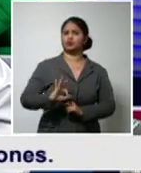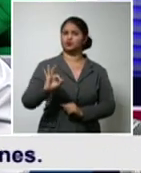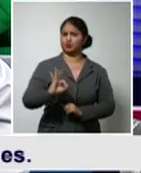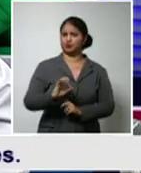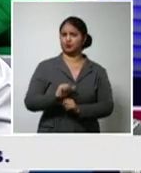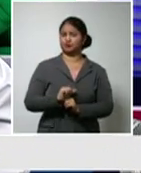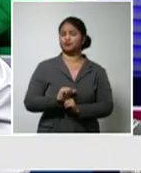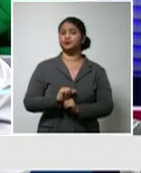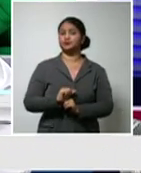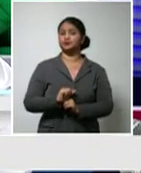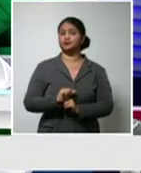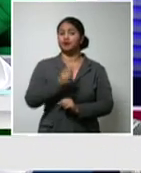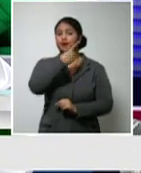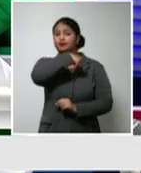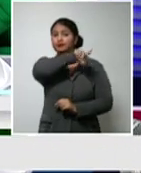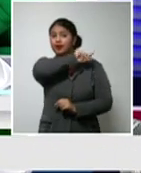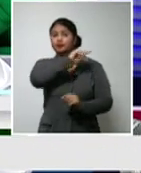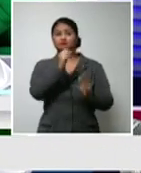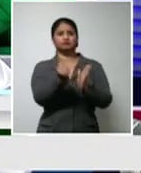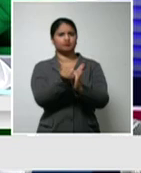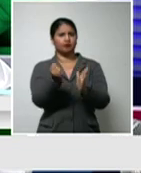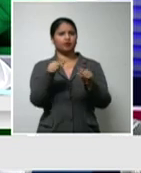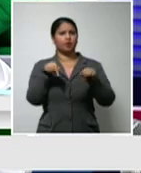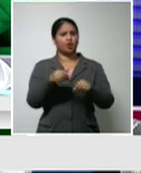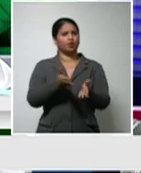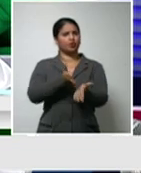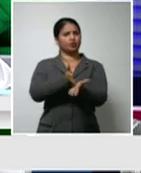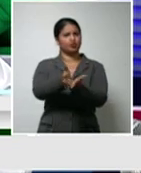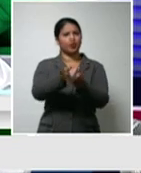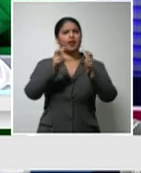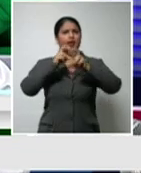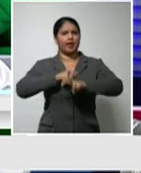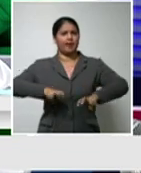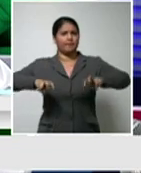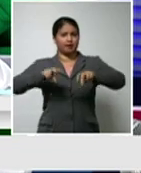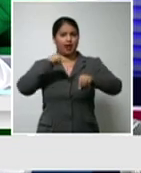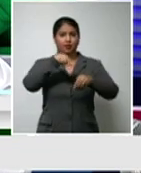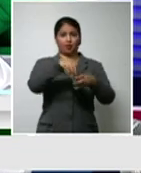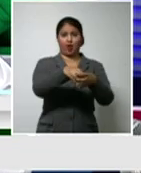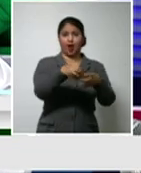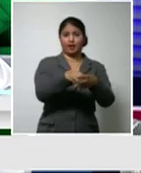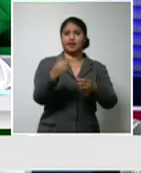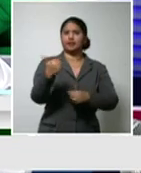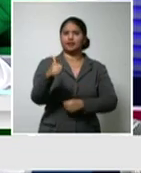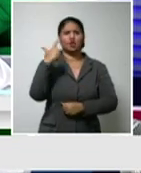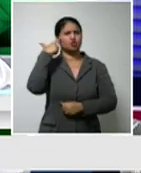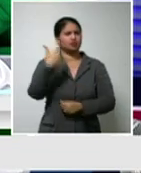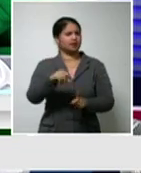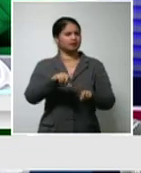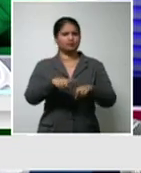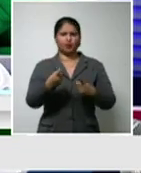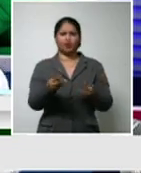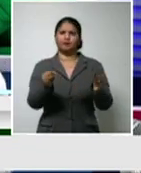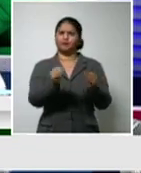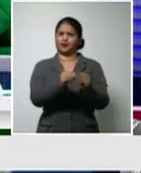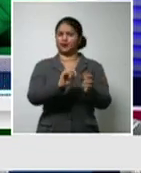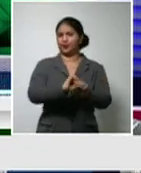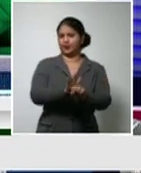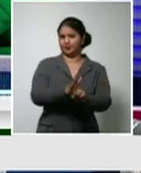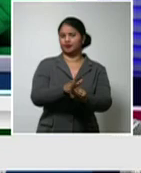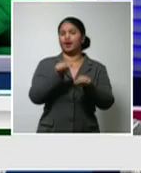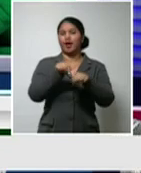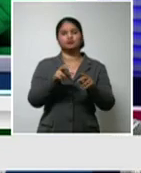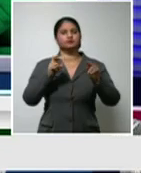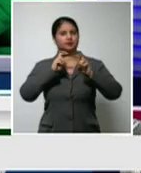diagnosticados ayer se trabaja todavía hoy para precisar la fuente de infección con el objetivo de hacer las acciones de